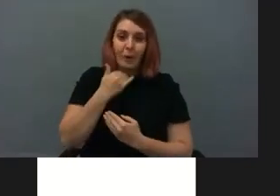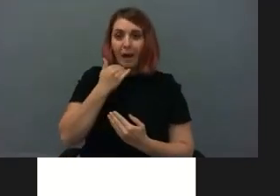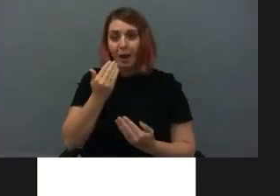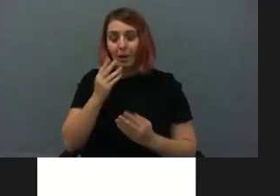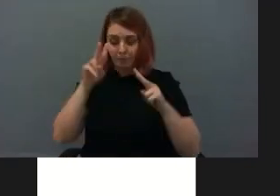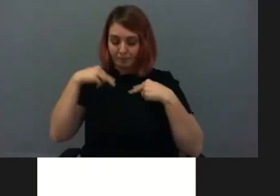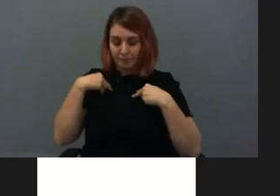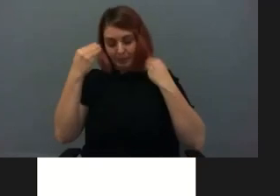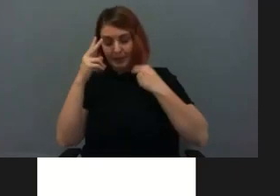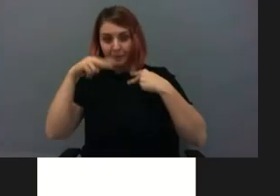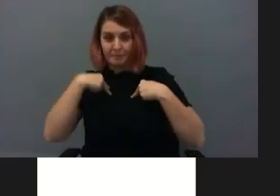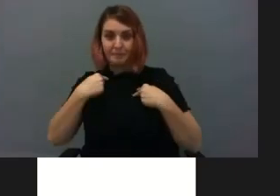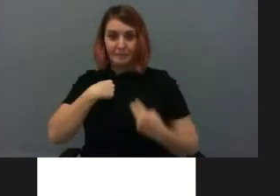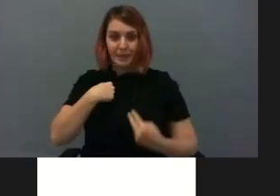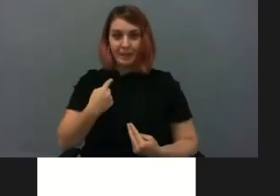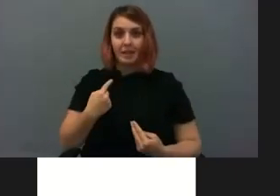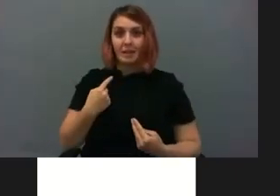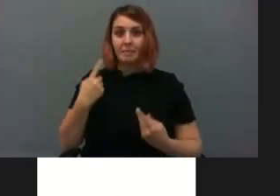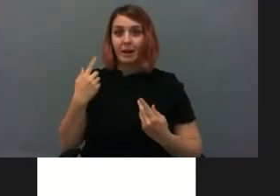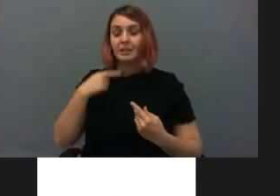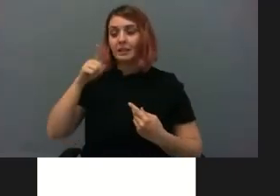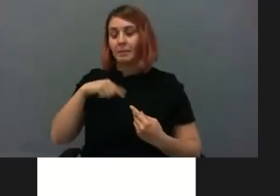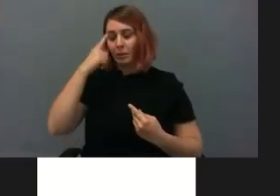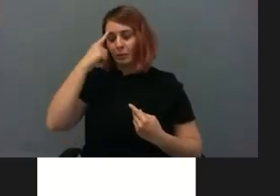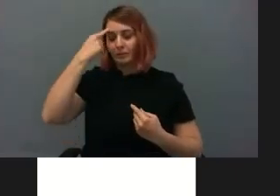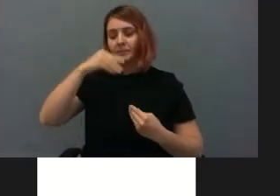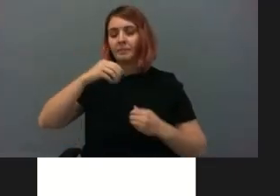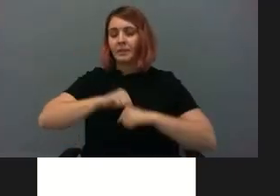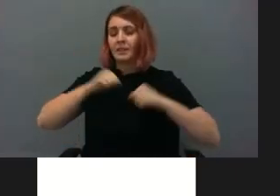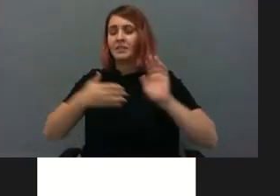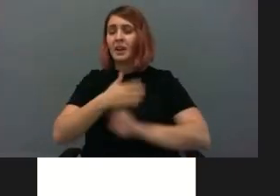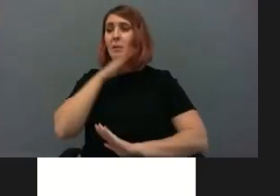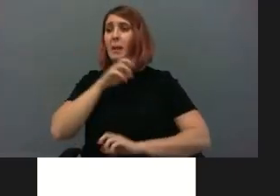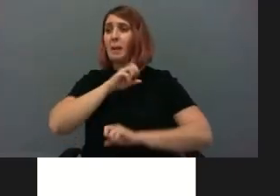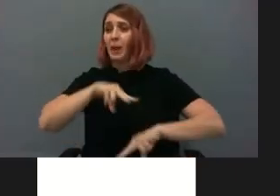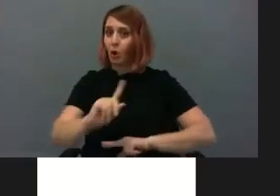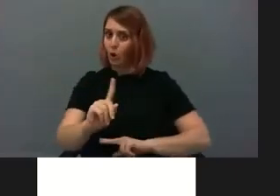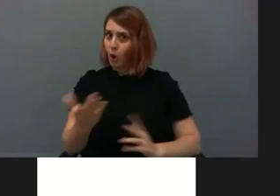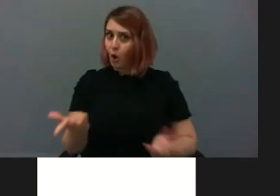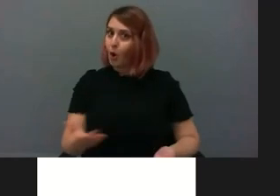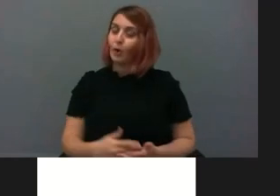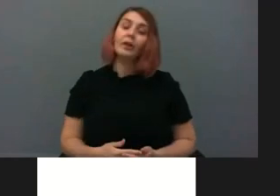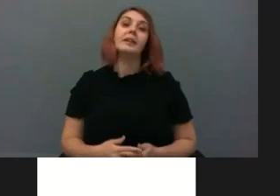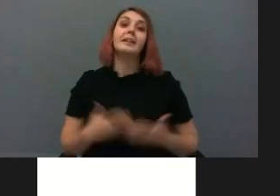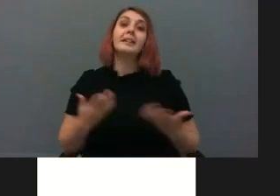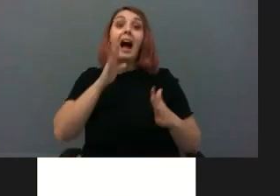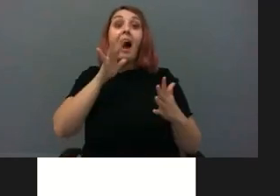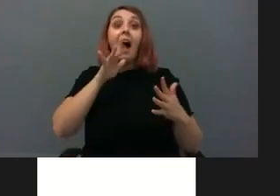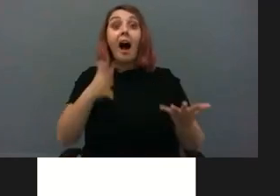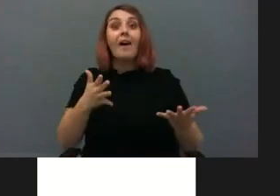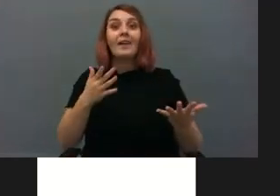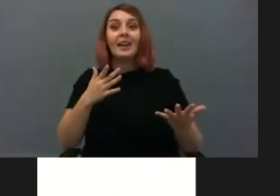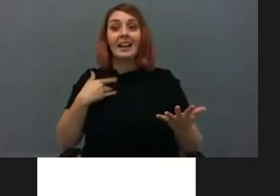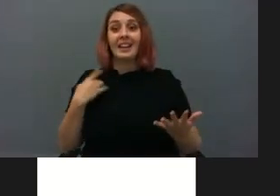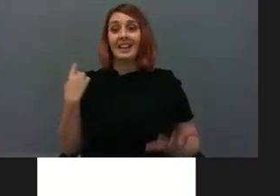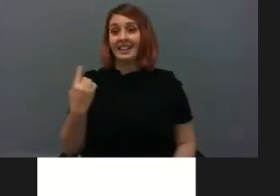en mí y convencerme sobre todo de que por eso no soy peor madre, ¿vale? Así que ahora pues, estoy aquí